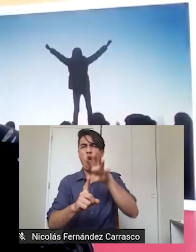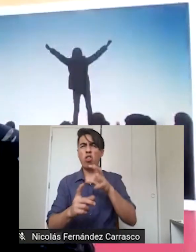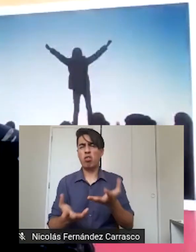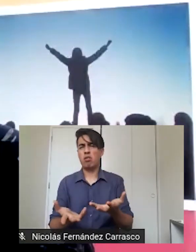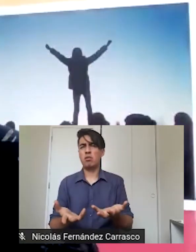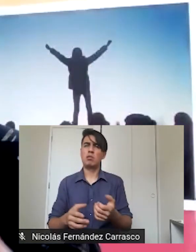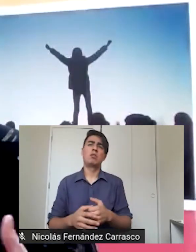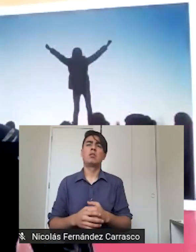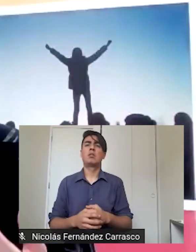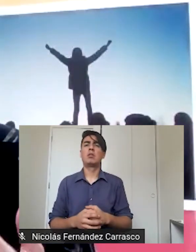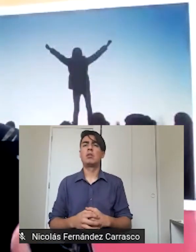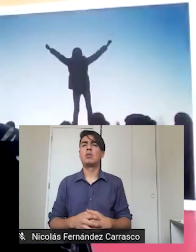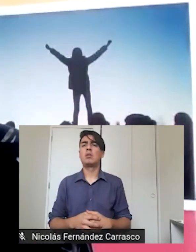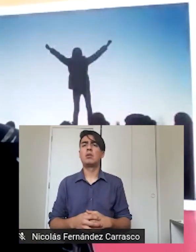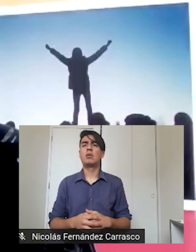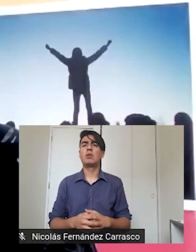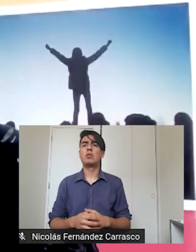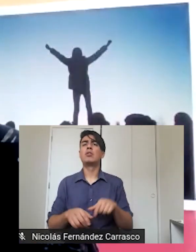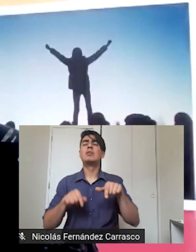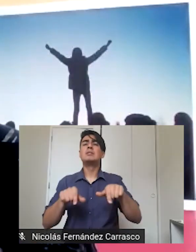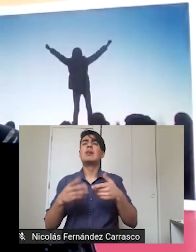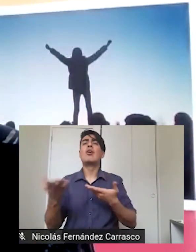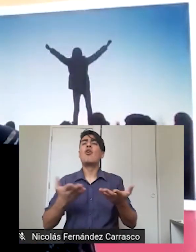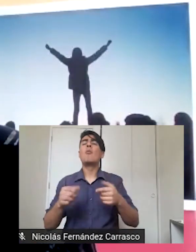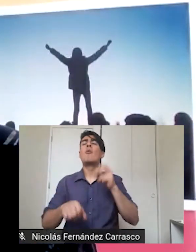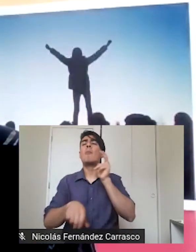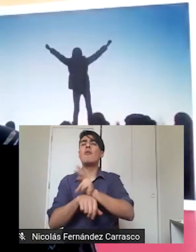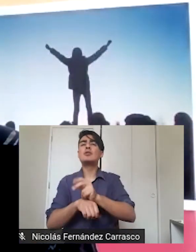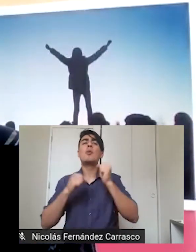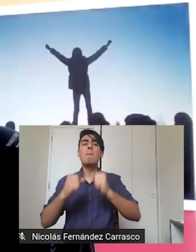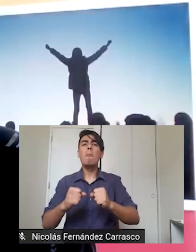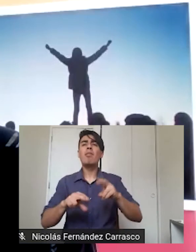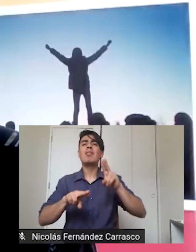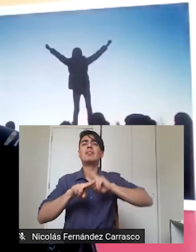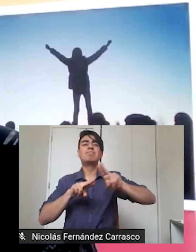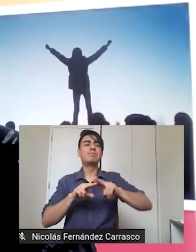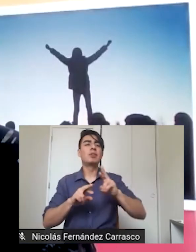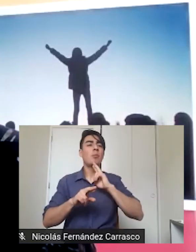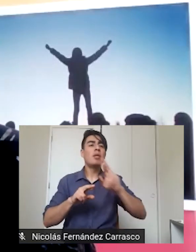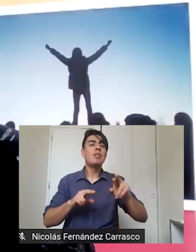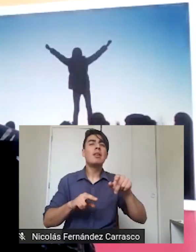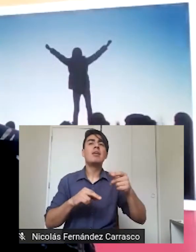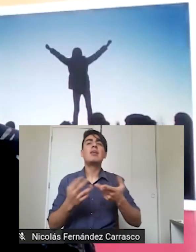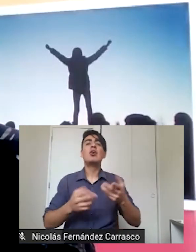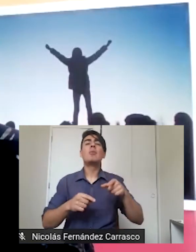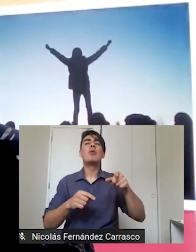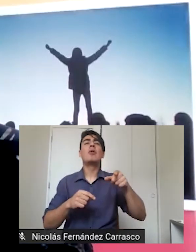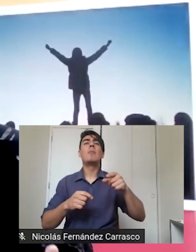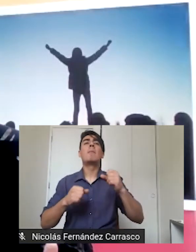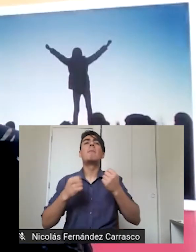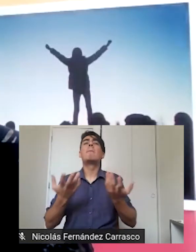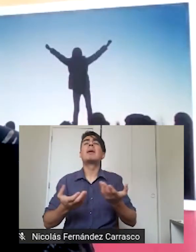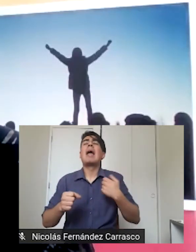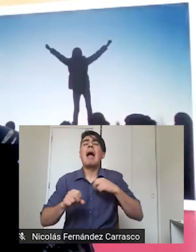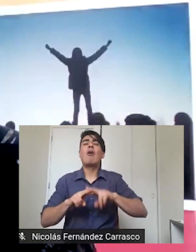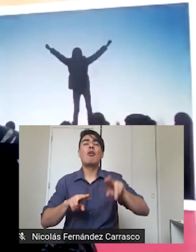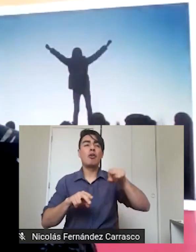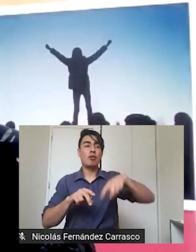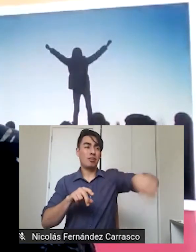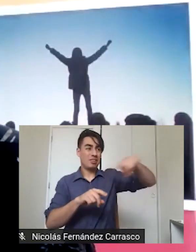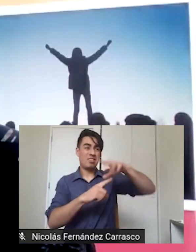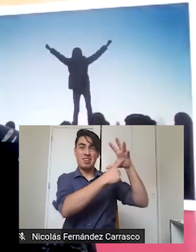talleres también de que enseñan a los profesores cómo manejar eso y cómo pueden lidiar con esa